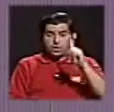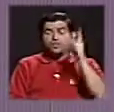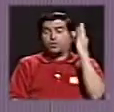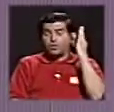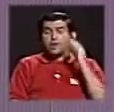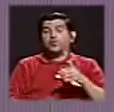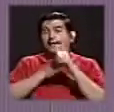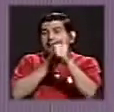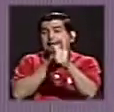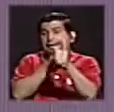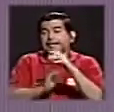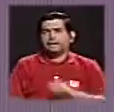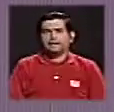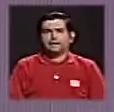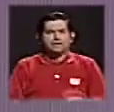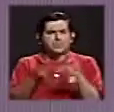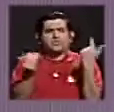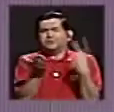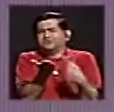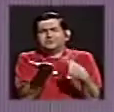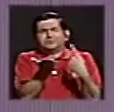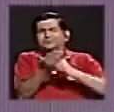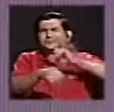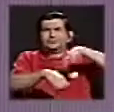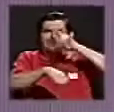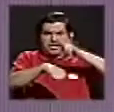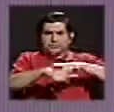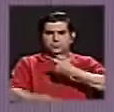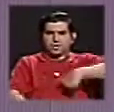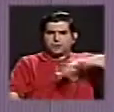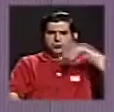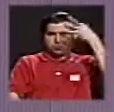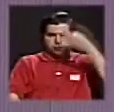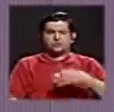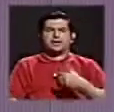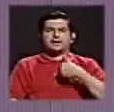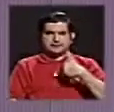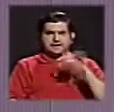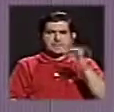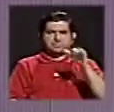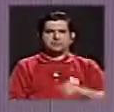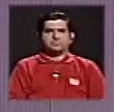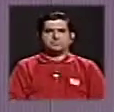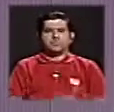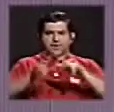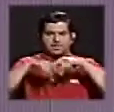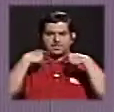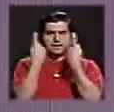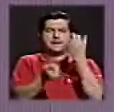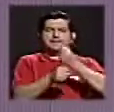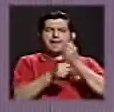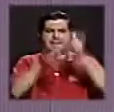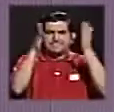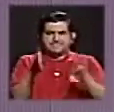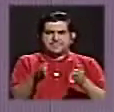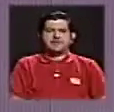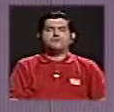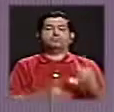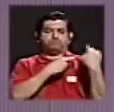mujer, pues se ha generado todo un debate a nivel nacional y nosotros creemos que tenemos también, desde el Partido de los Trabajadores, toda